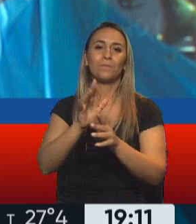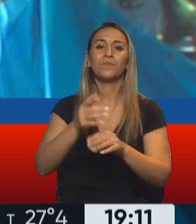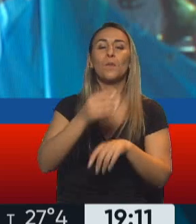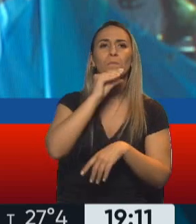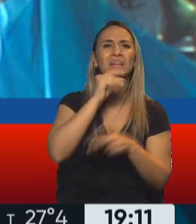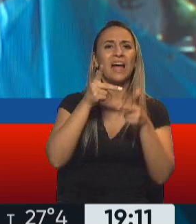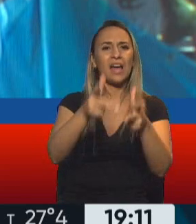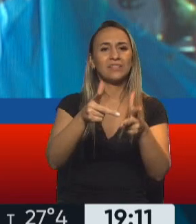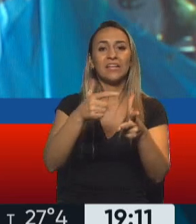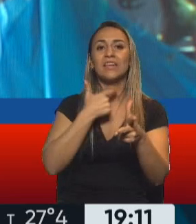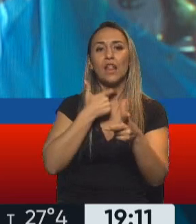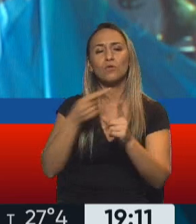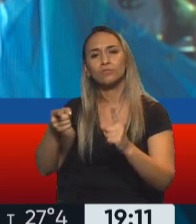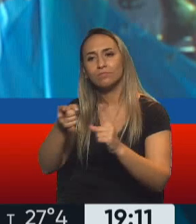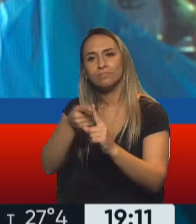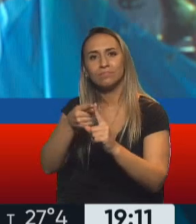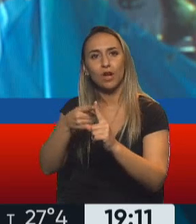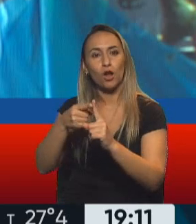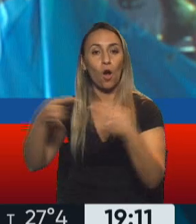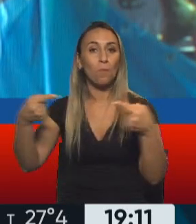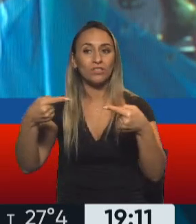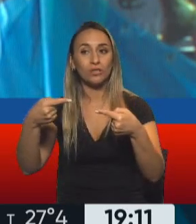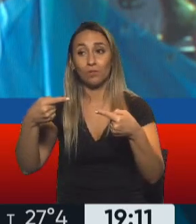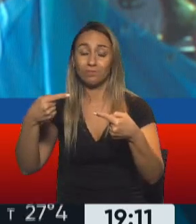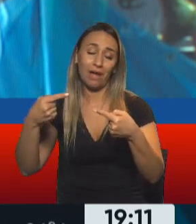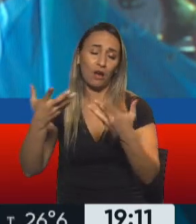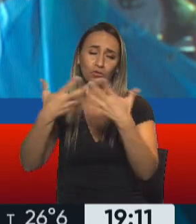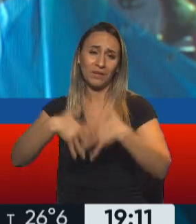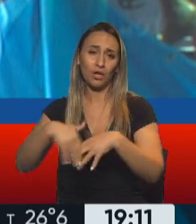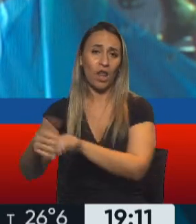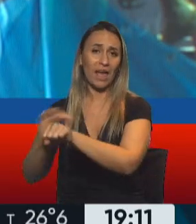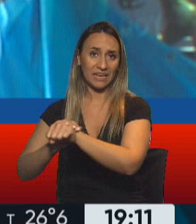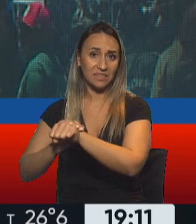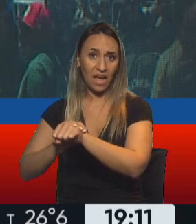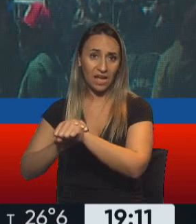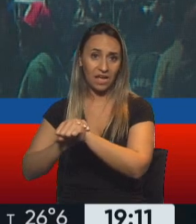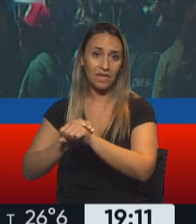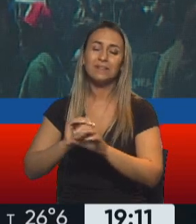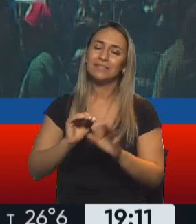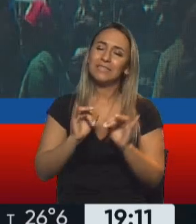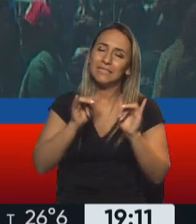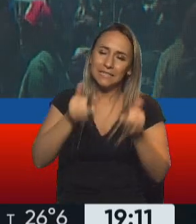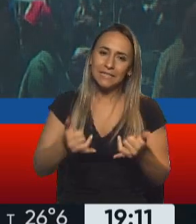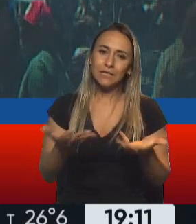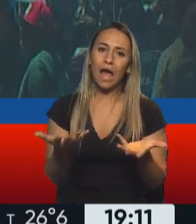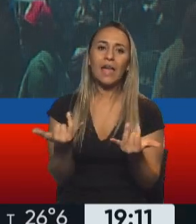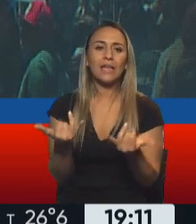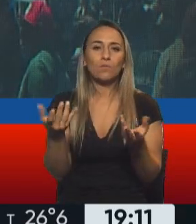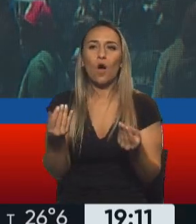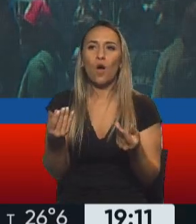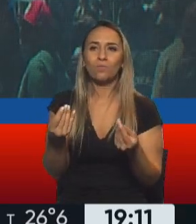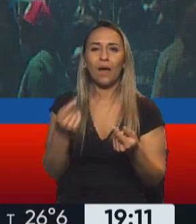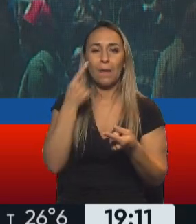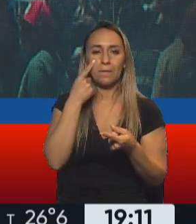la oposición porque es, si se quiere, el sector con el que más se podría dialogar. Tiene que ver con intereses de